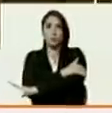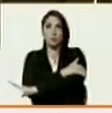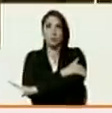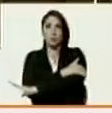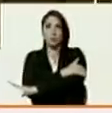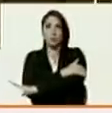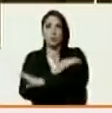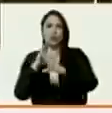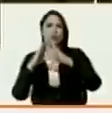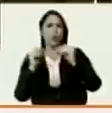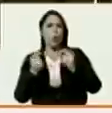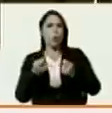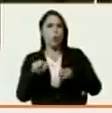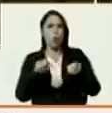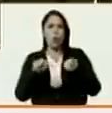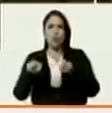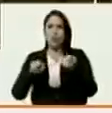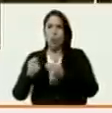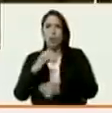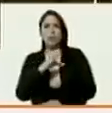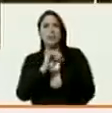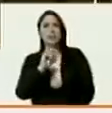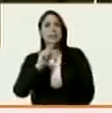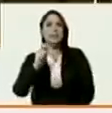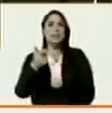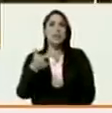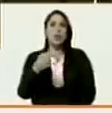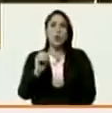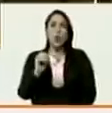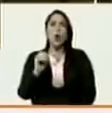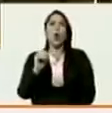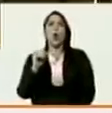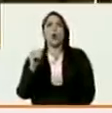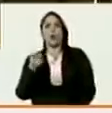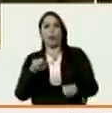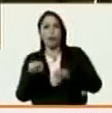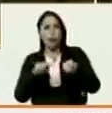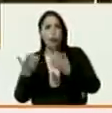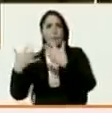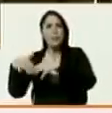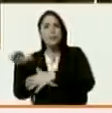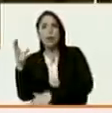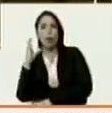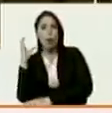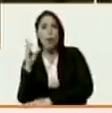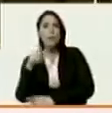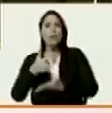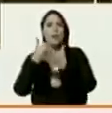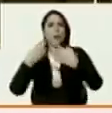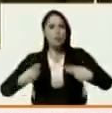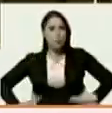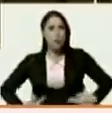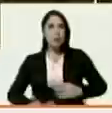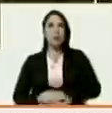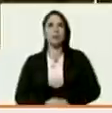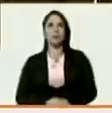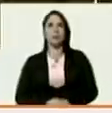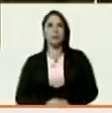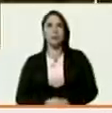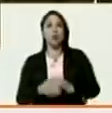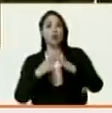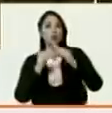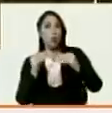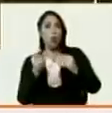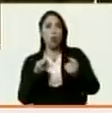Todo por el control de SIGO, todo por el control de monómeros, todo por el control de las ayudas humanitarias, todo por